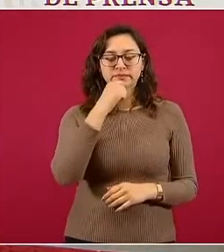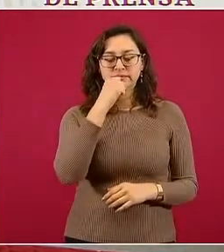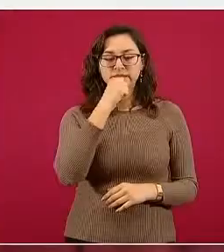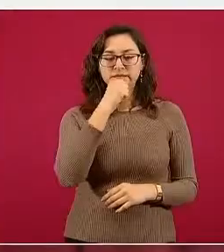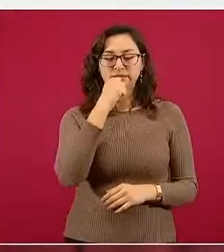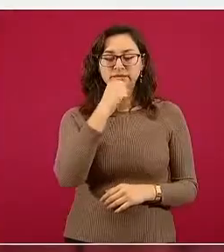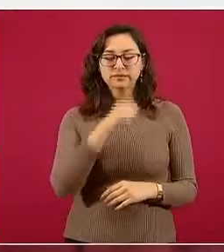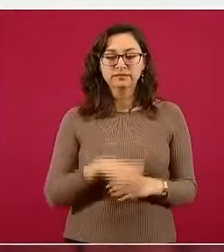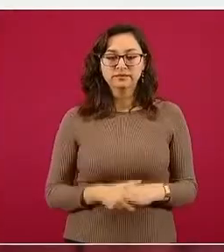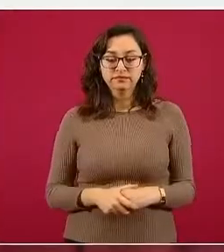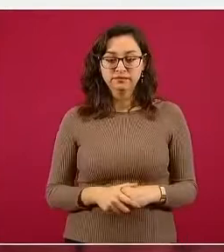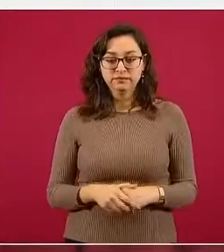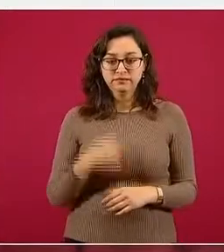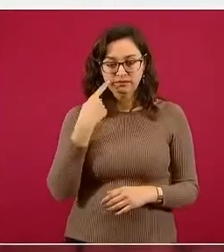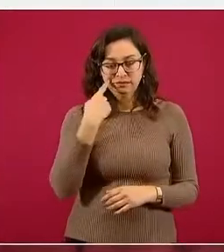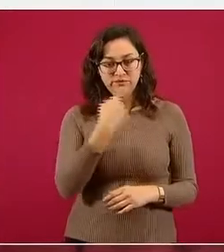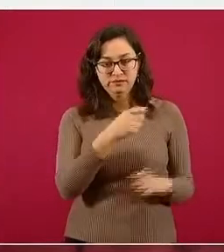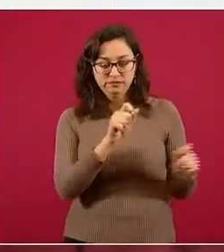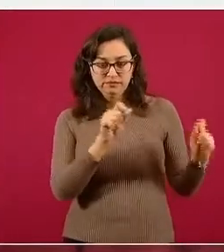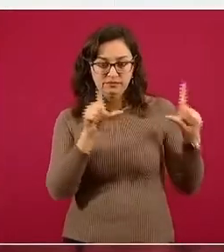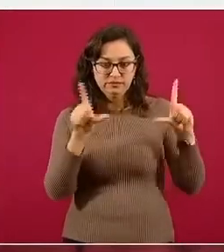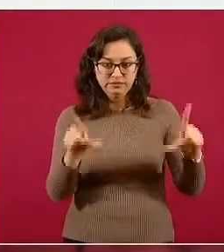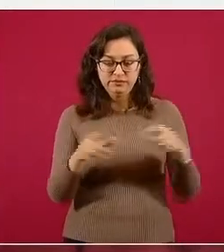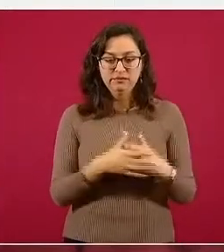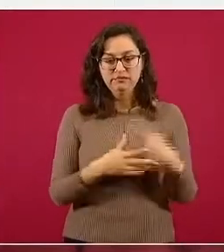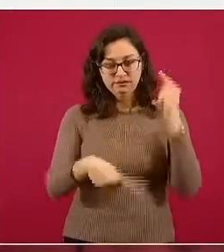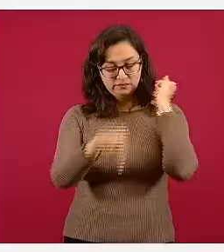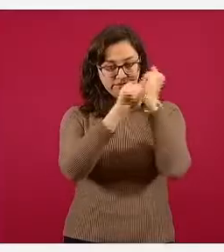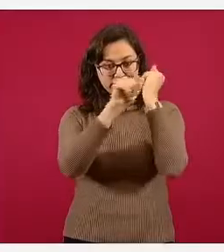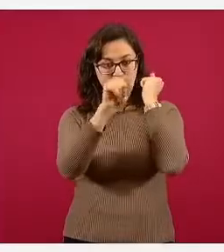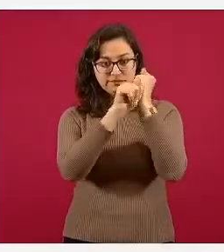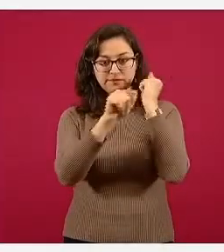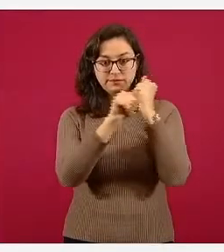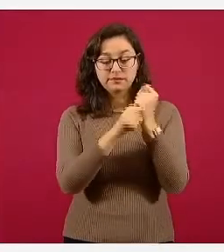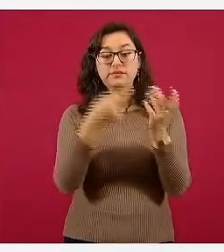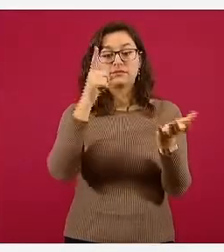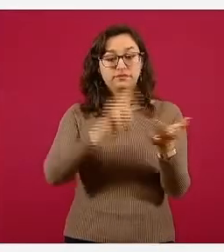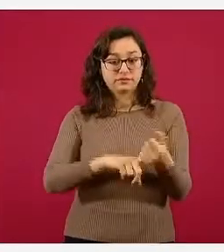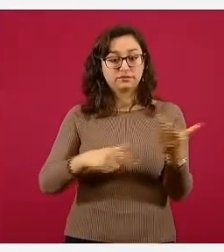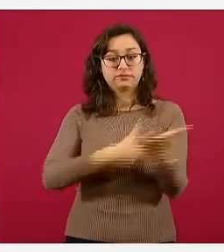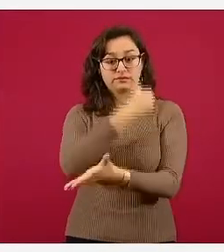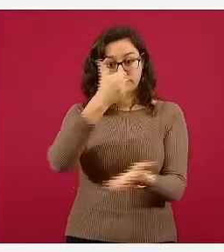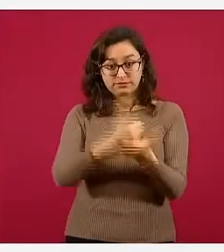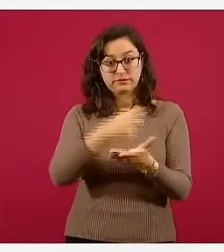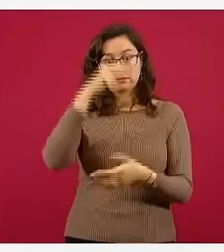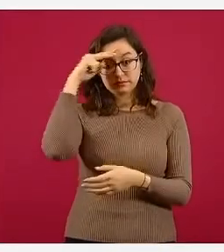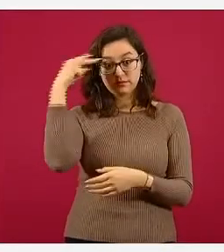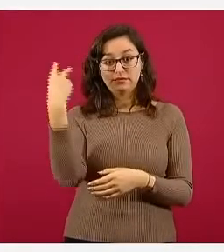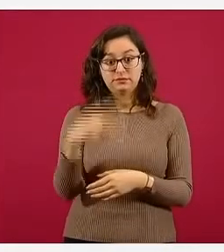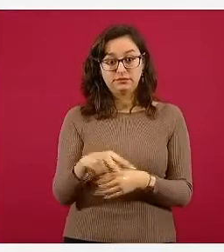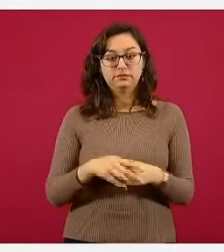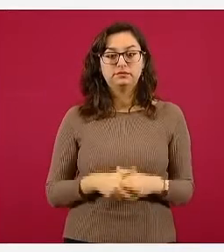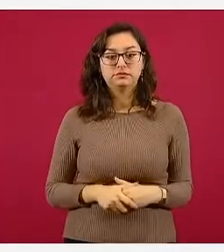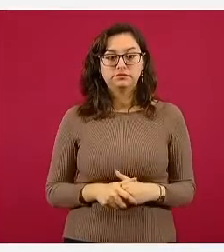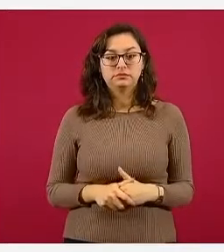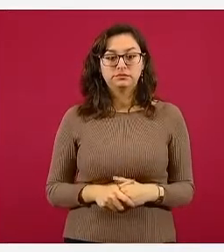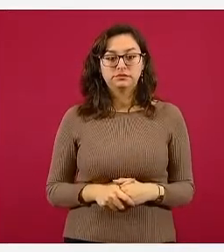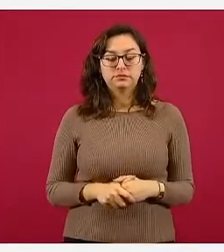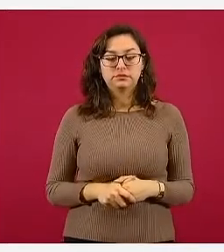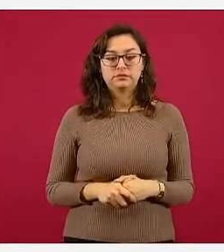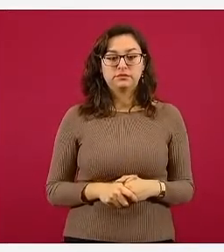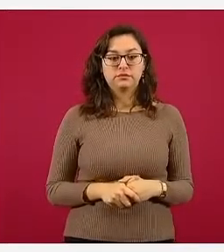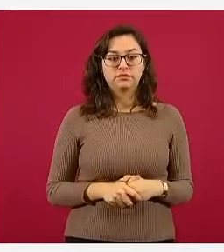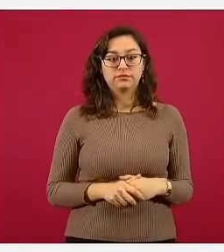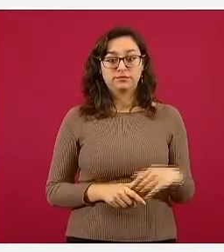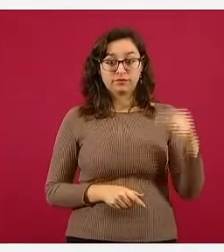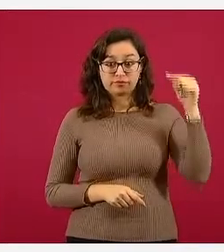Esto ya tiene que ver específicamente con el uso del transporte público que opera el Gobierno de la Ciudad de México. Tenemos hasta